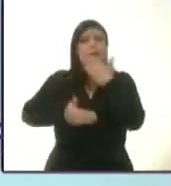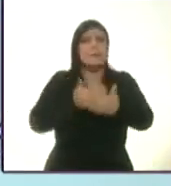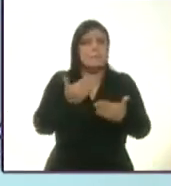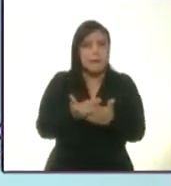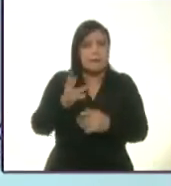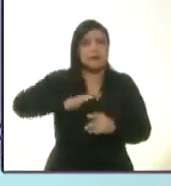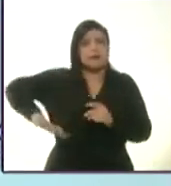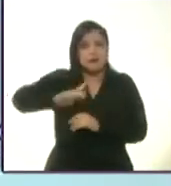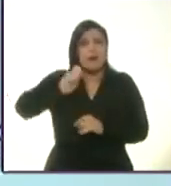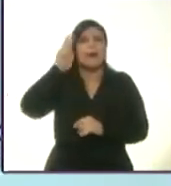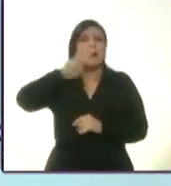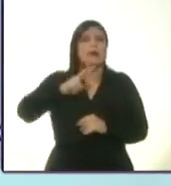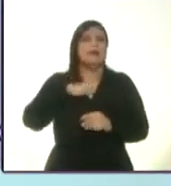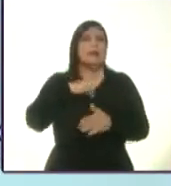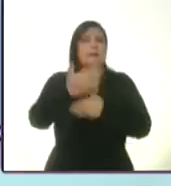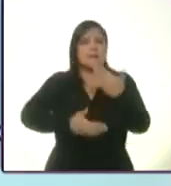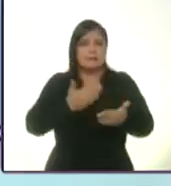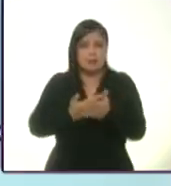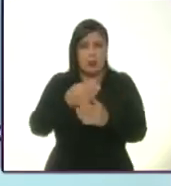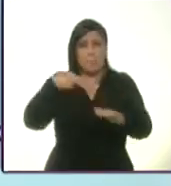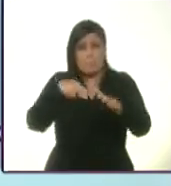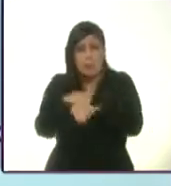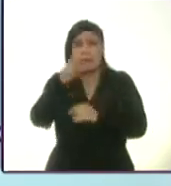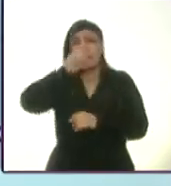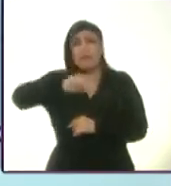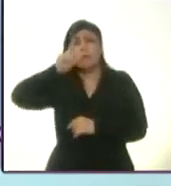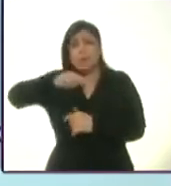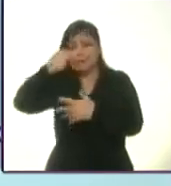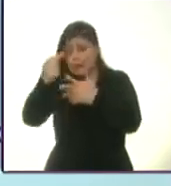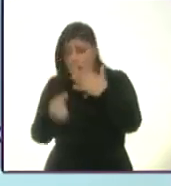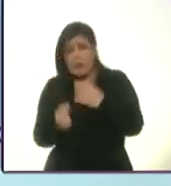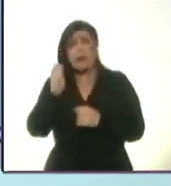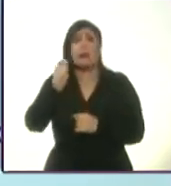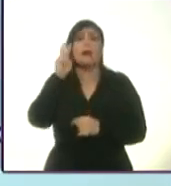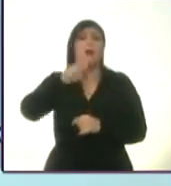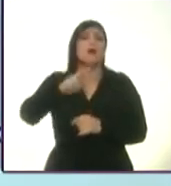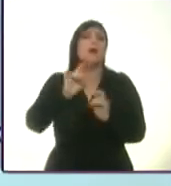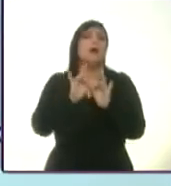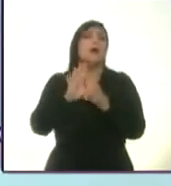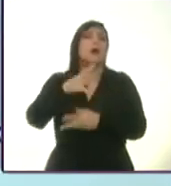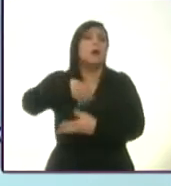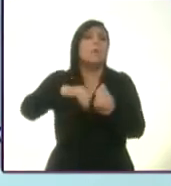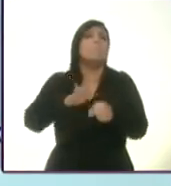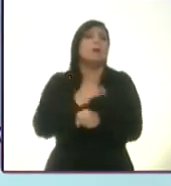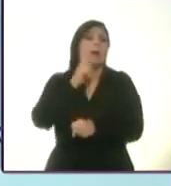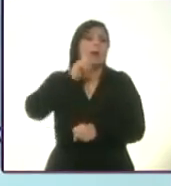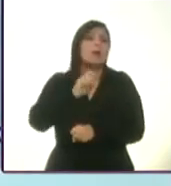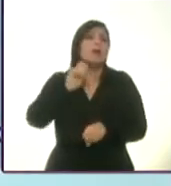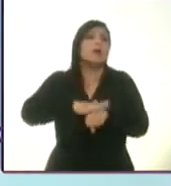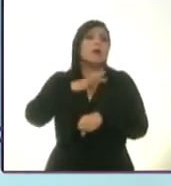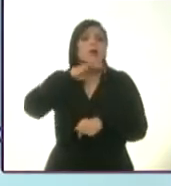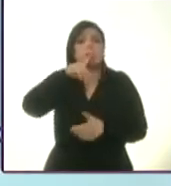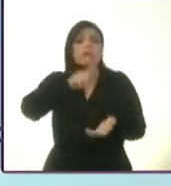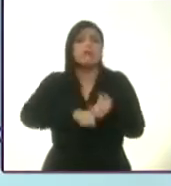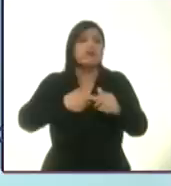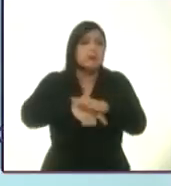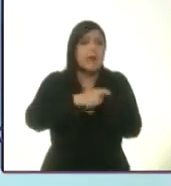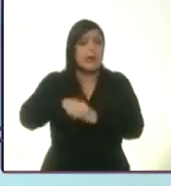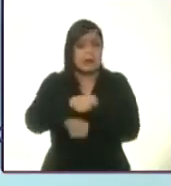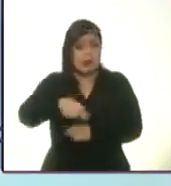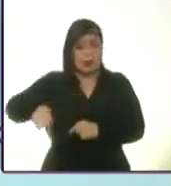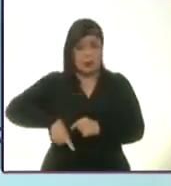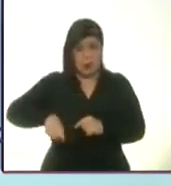falló en el servicio del metro y en realidad eso es producto de la corrupción hicieron del gobierno de la ciudad